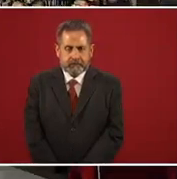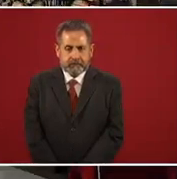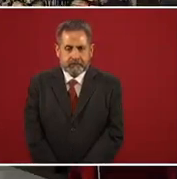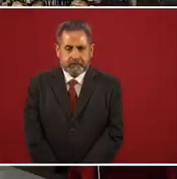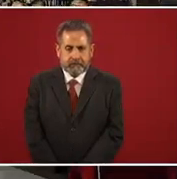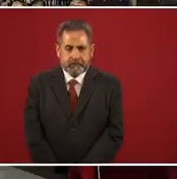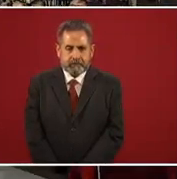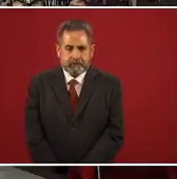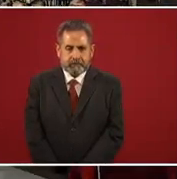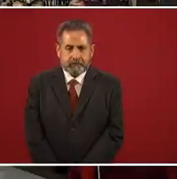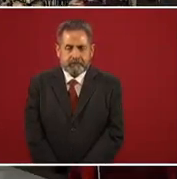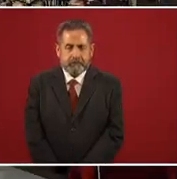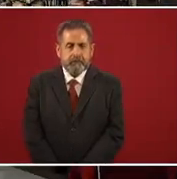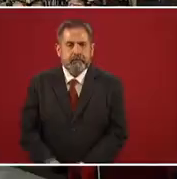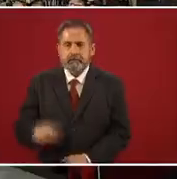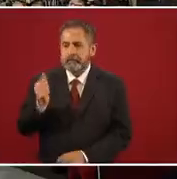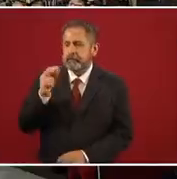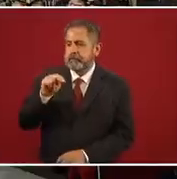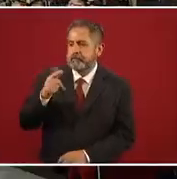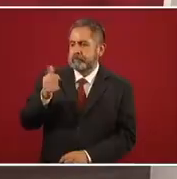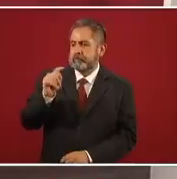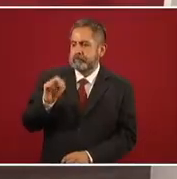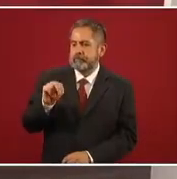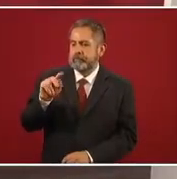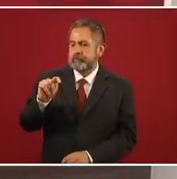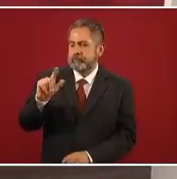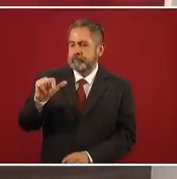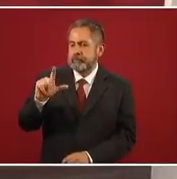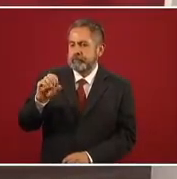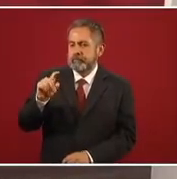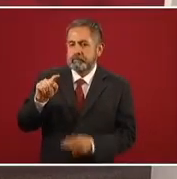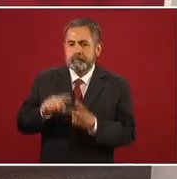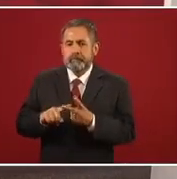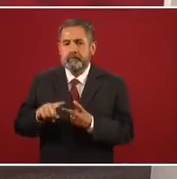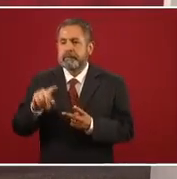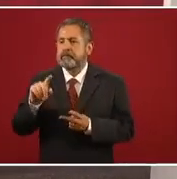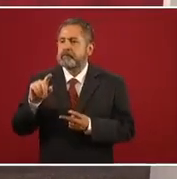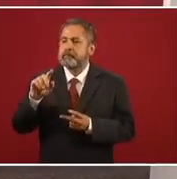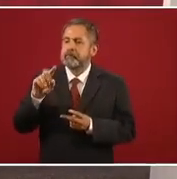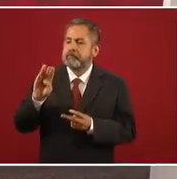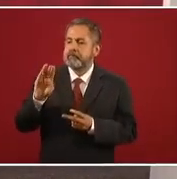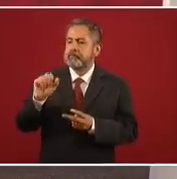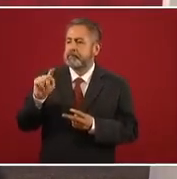De San Agustín Tlacotepec, Vladimir Iván Bautista y Solimar Bautista.